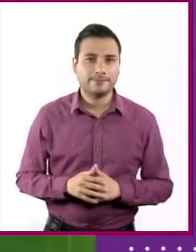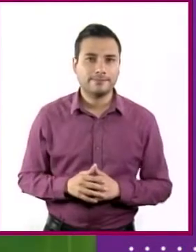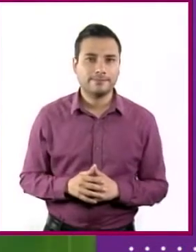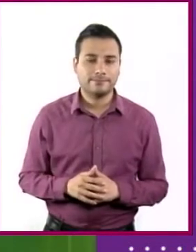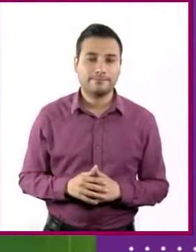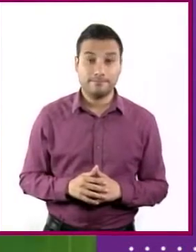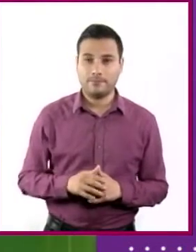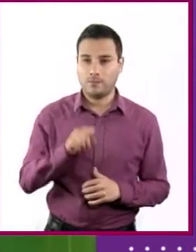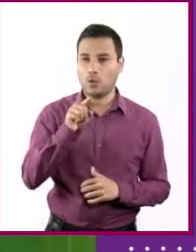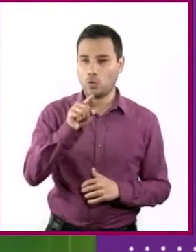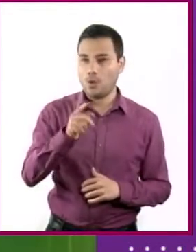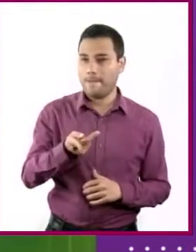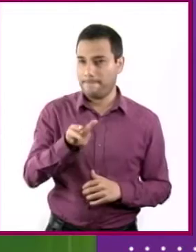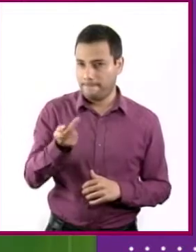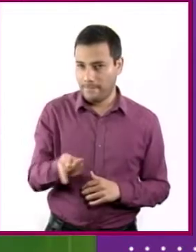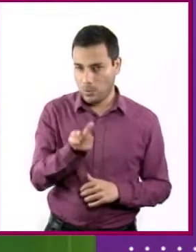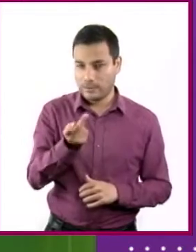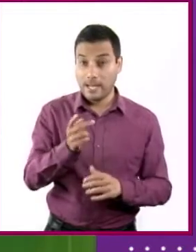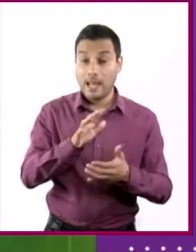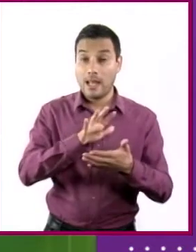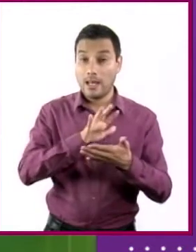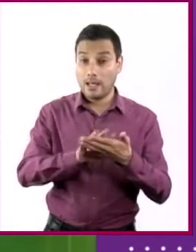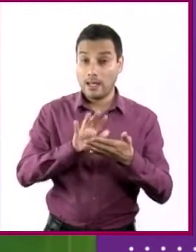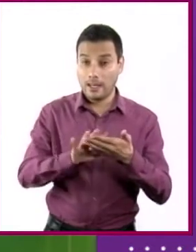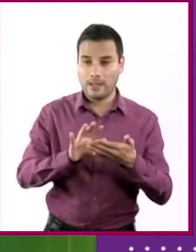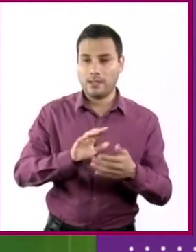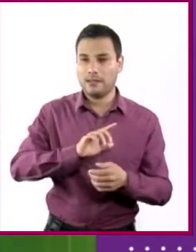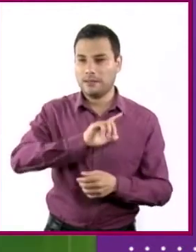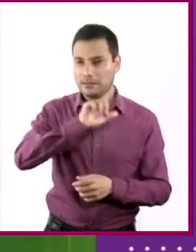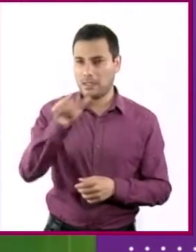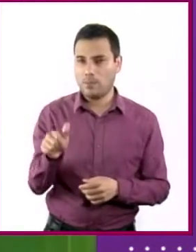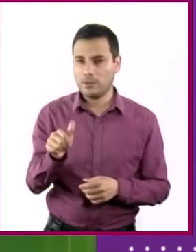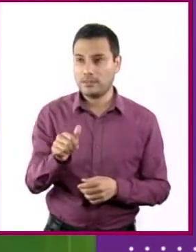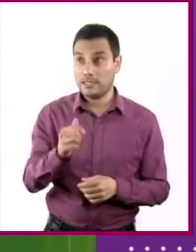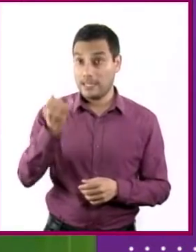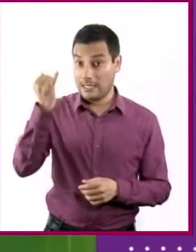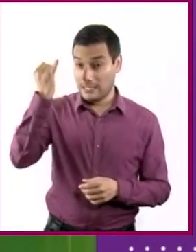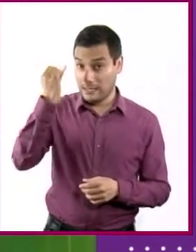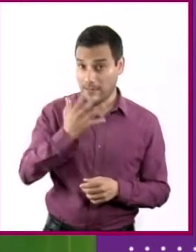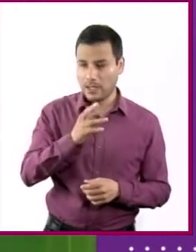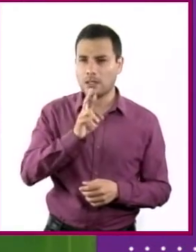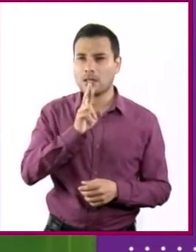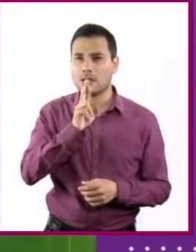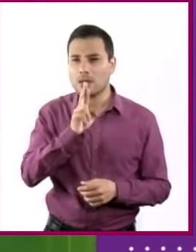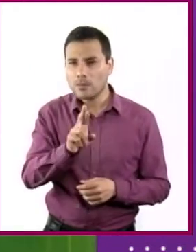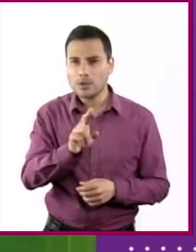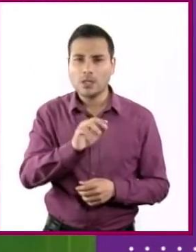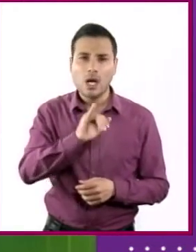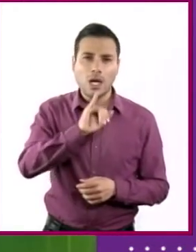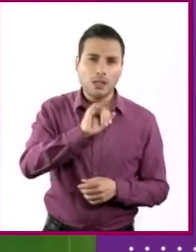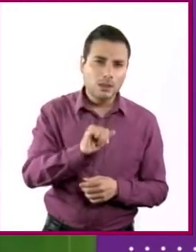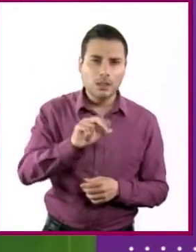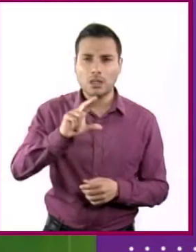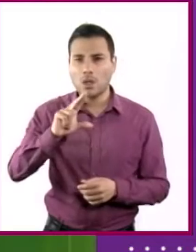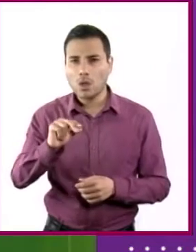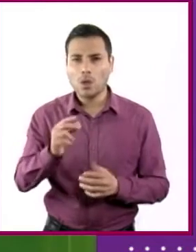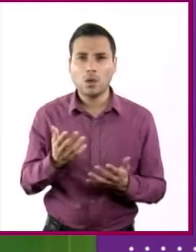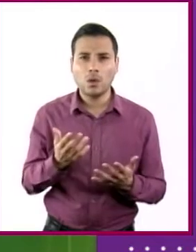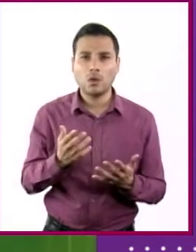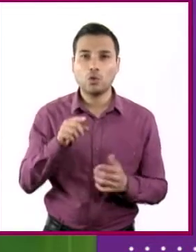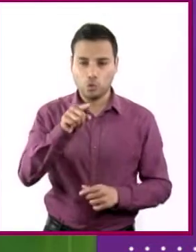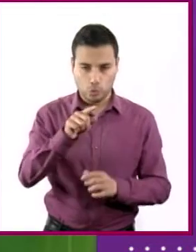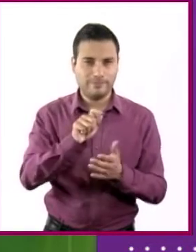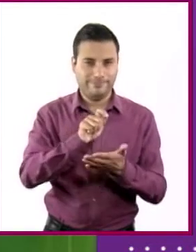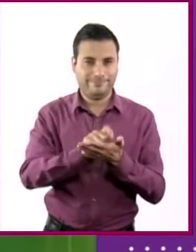Lee con atención la pregunta. Luego, fíjate si la imagen indica una respuesta positiva o negativa y